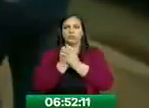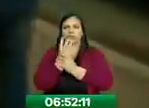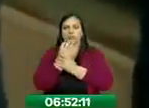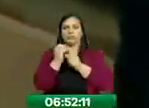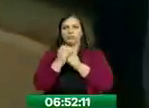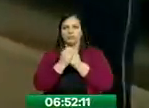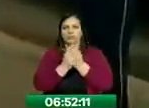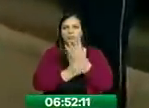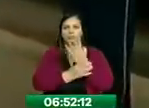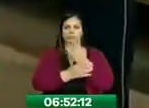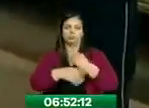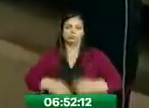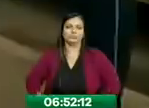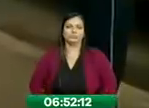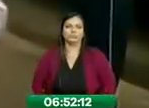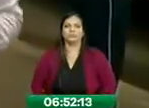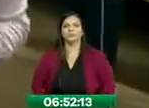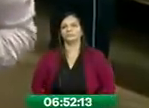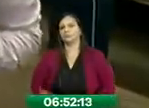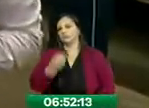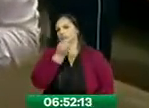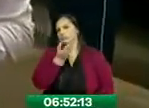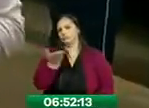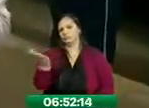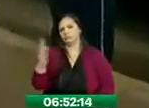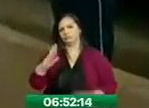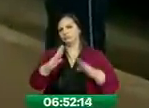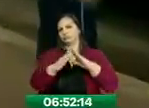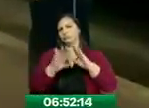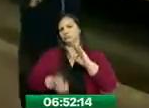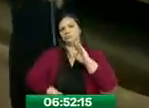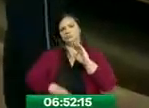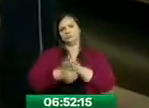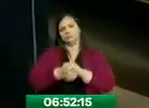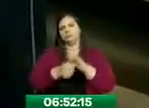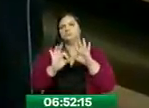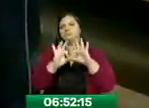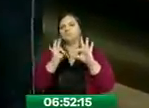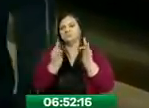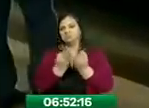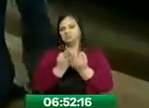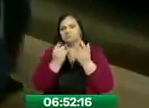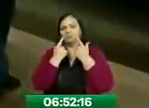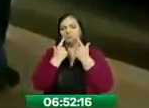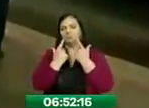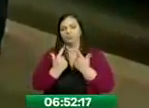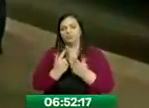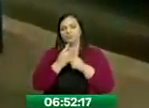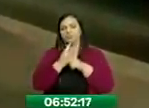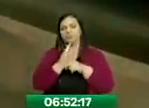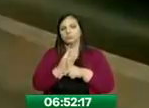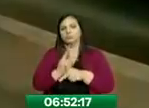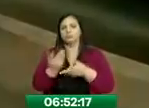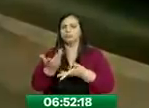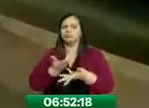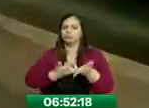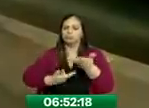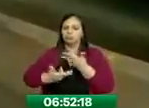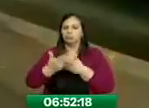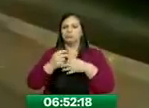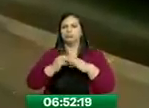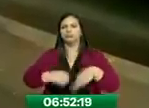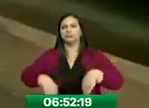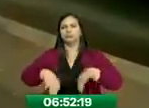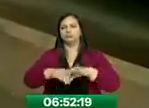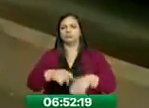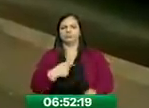sus posibilidades quedarse en sus hogares, pues quédense, disfruten de sus seres queridos y no nos arriesguemos y no nos